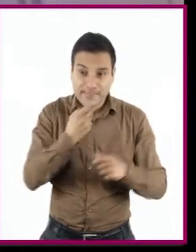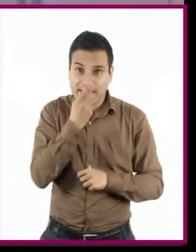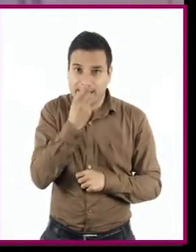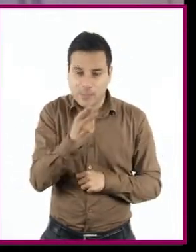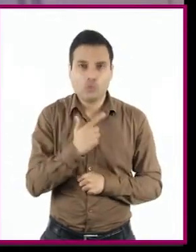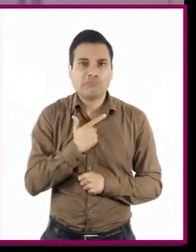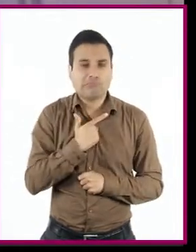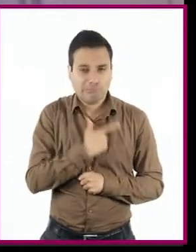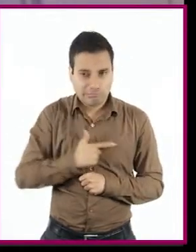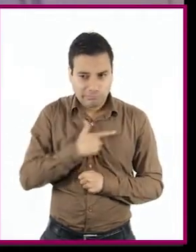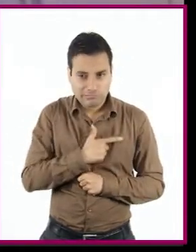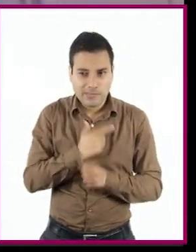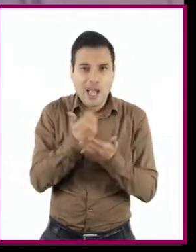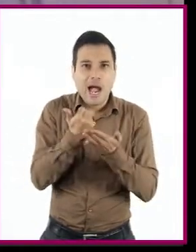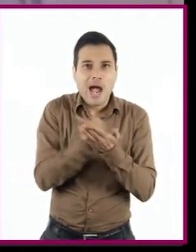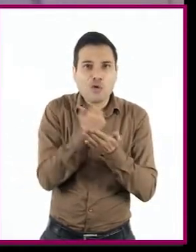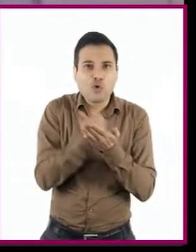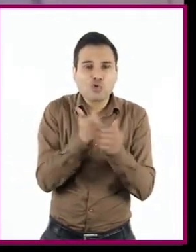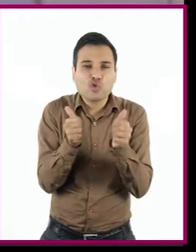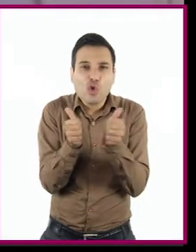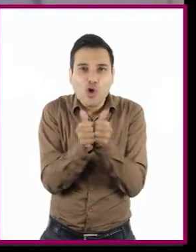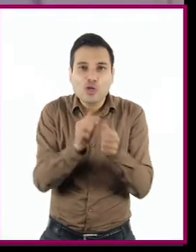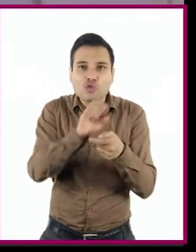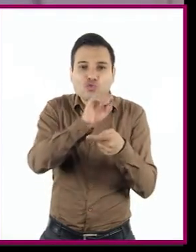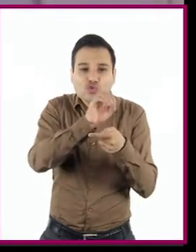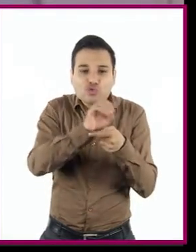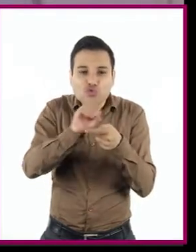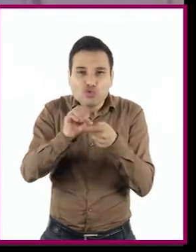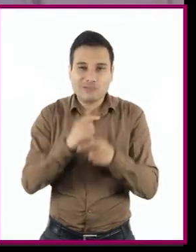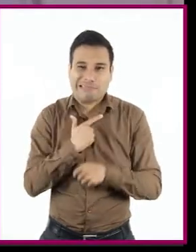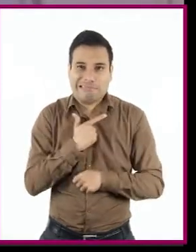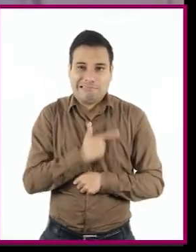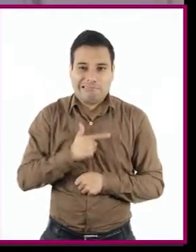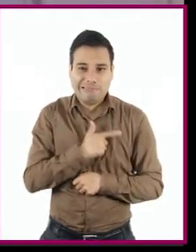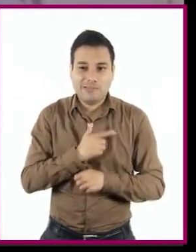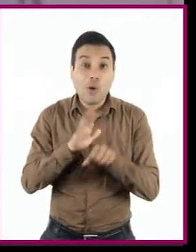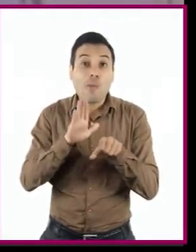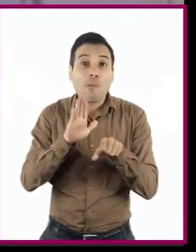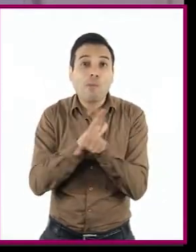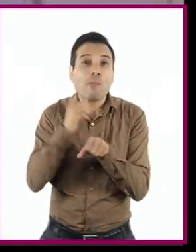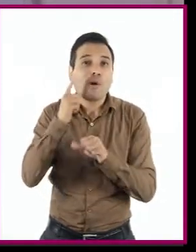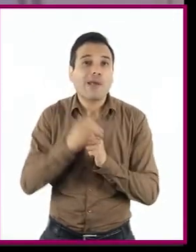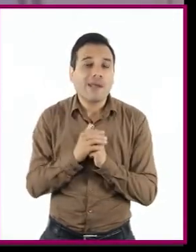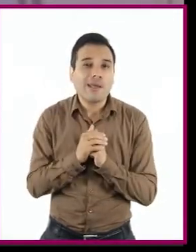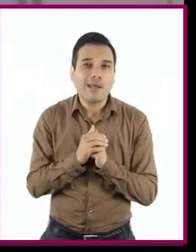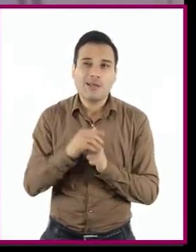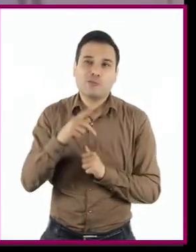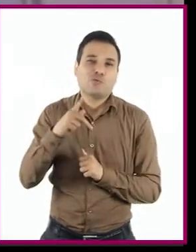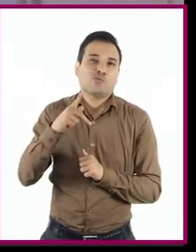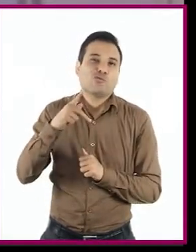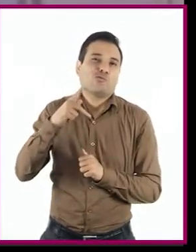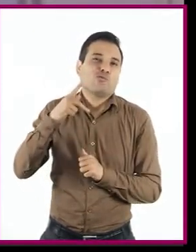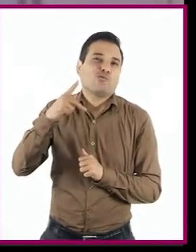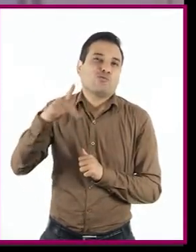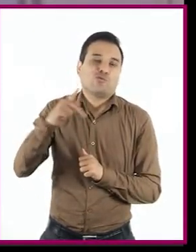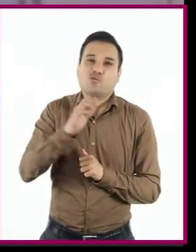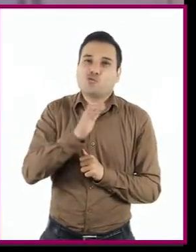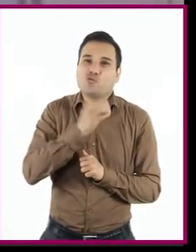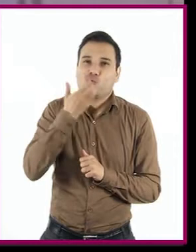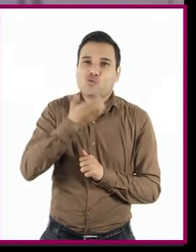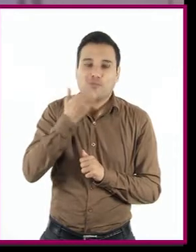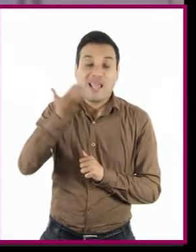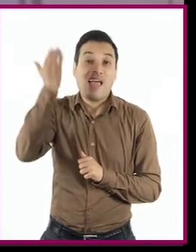arroz blanco con chícharos, ya que ese guiso lo preparaban seguido en un hospicio donde fue